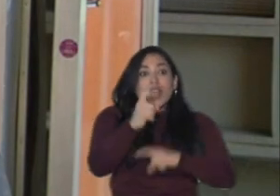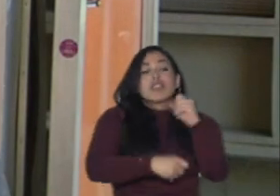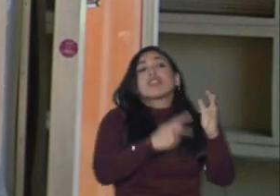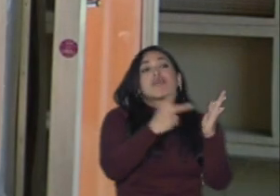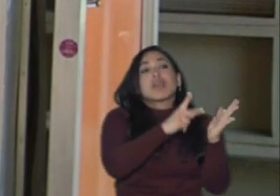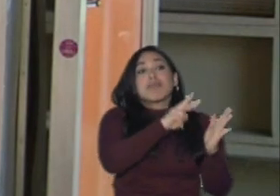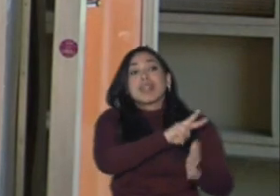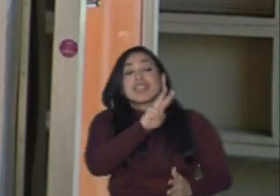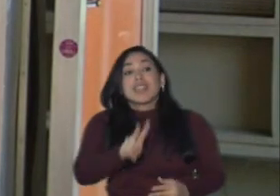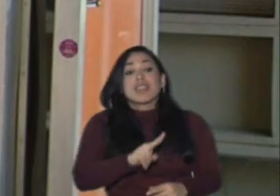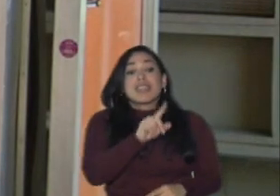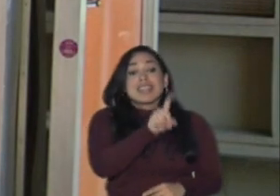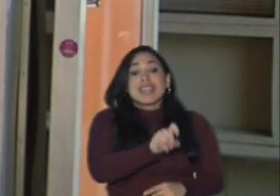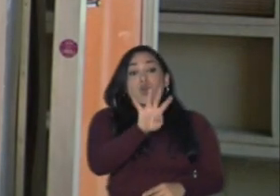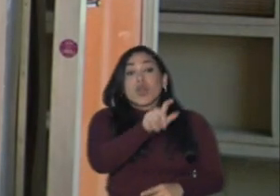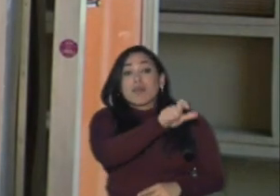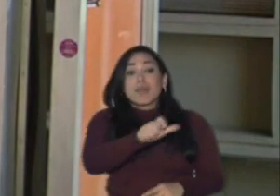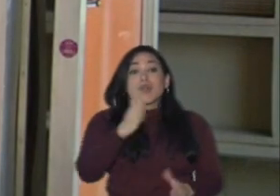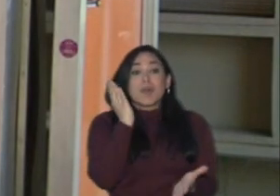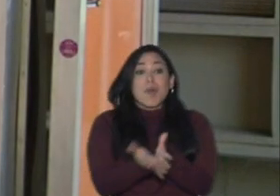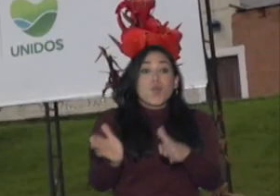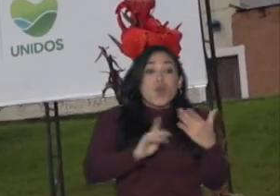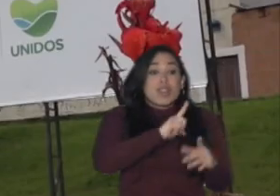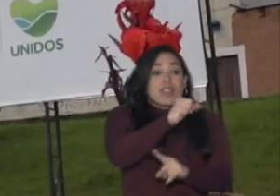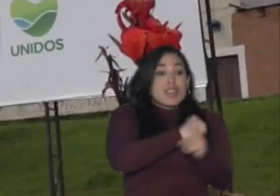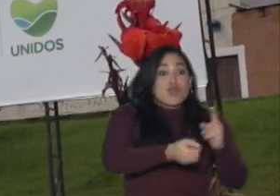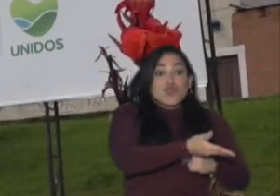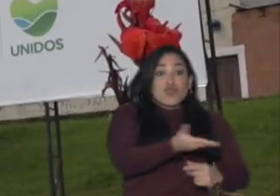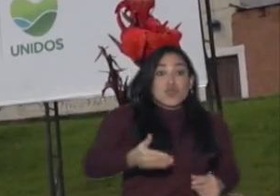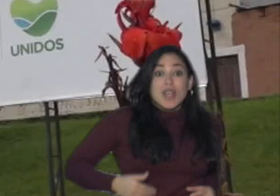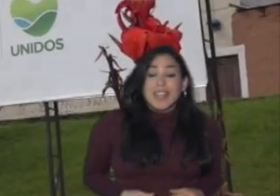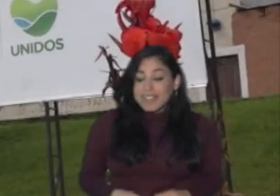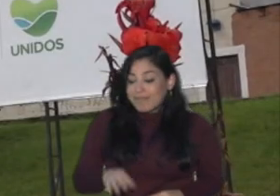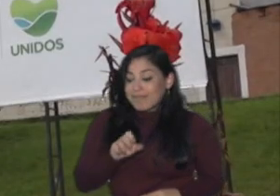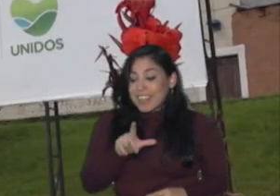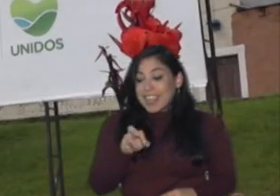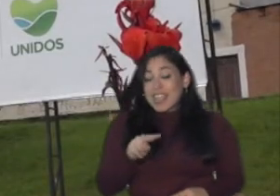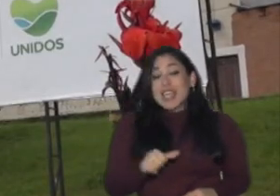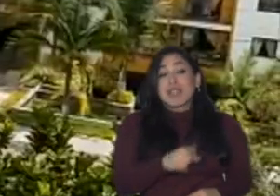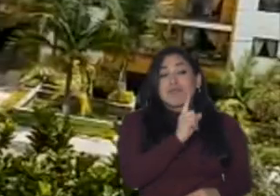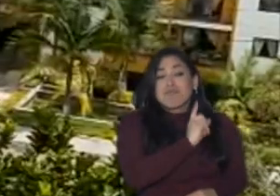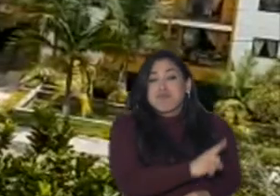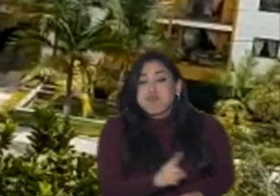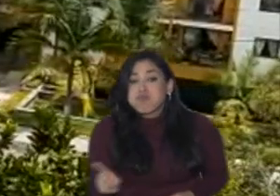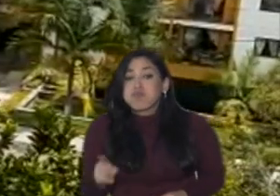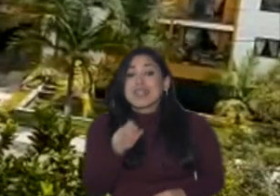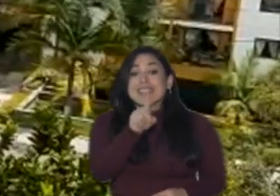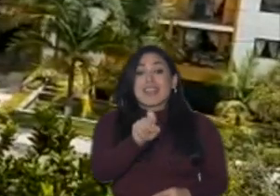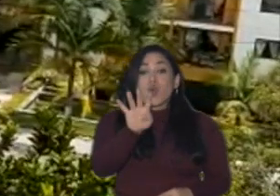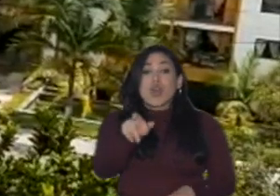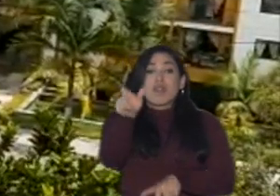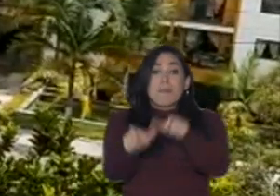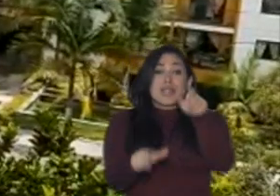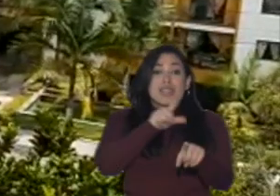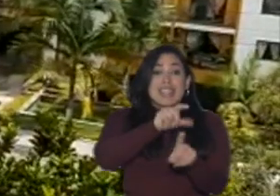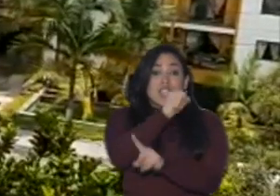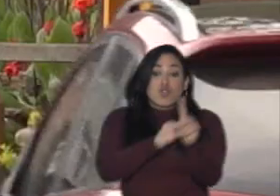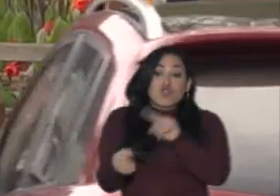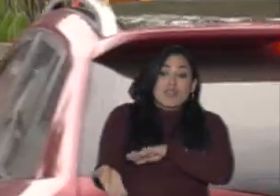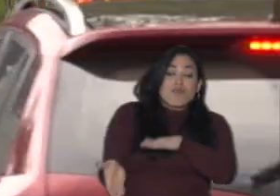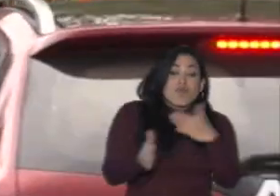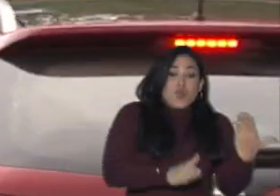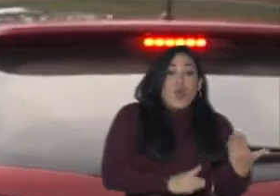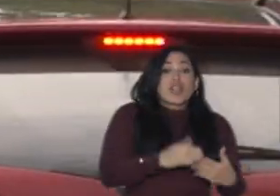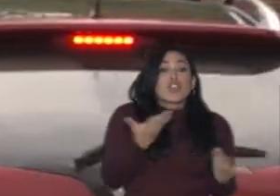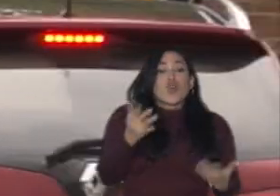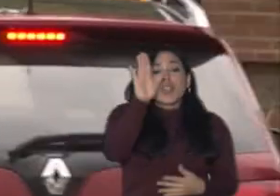llevamos 64 líderes sociales asesinados. Con María Elvia Gómez, ya son 64 los líderes sociales